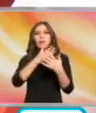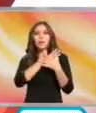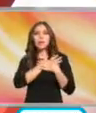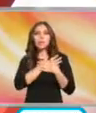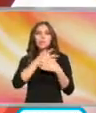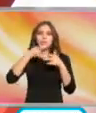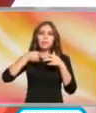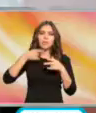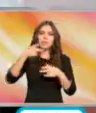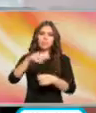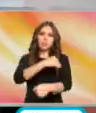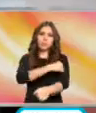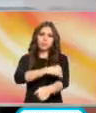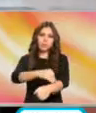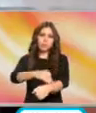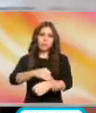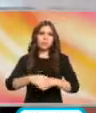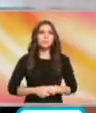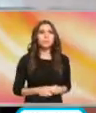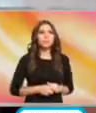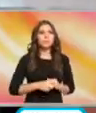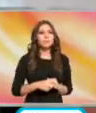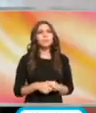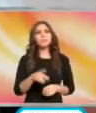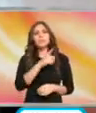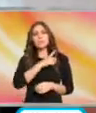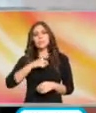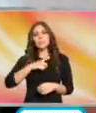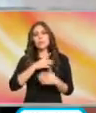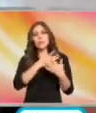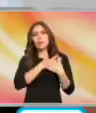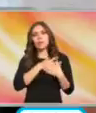O sea, arrancar de nuestras familias para afuera y hacer, una mejor